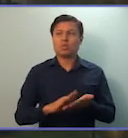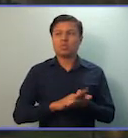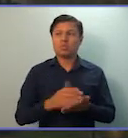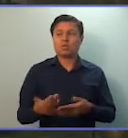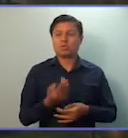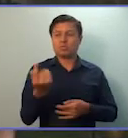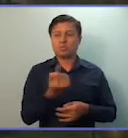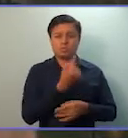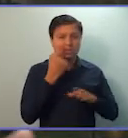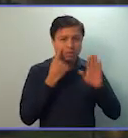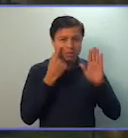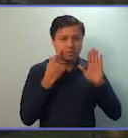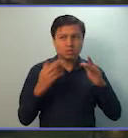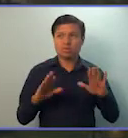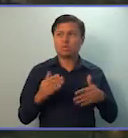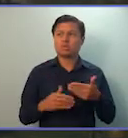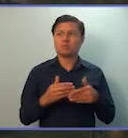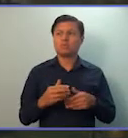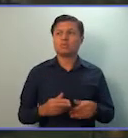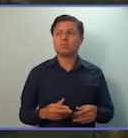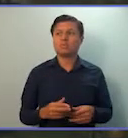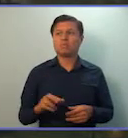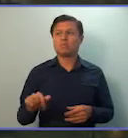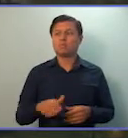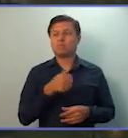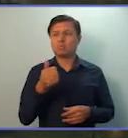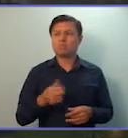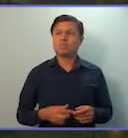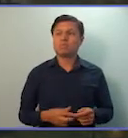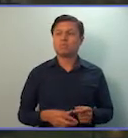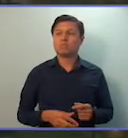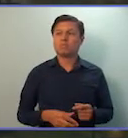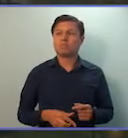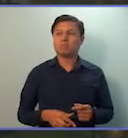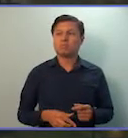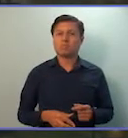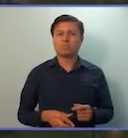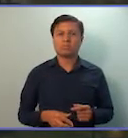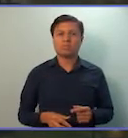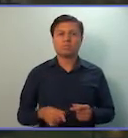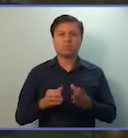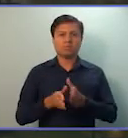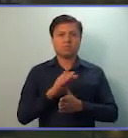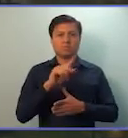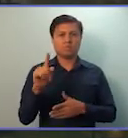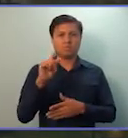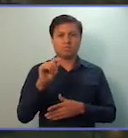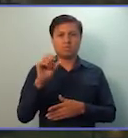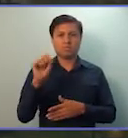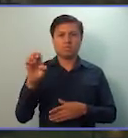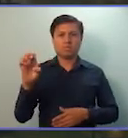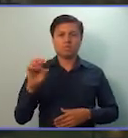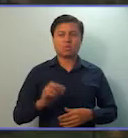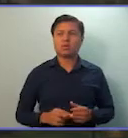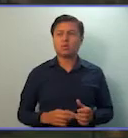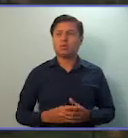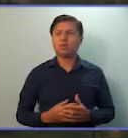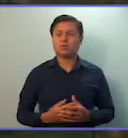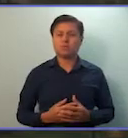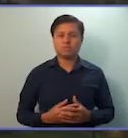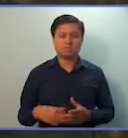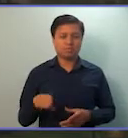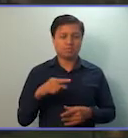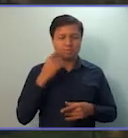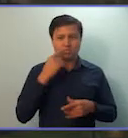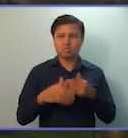los vigilantes que tengáis eso por un lado y por otro lado esté ya el tribunal supremo electoral el organismo colegiado lo ha mencionado para